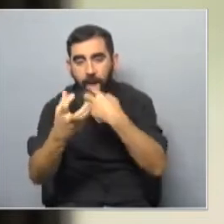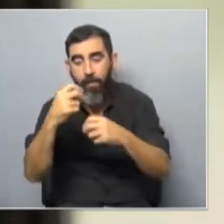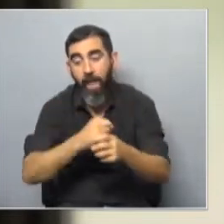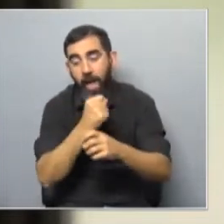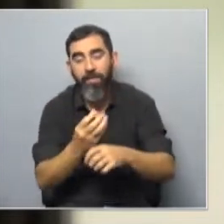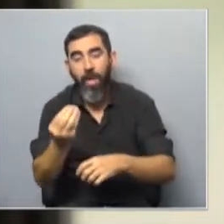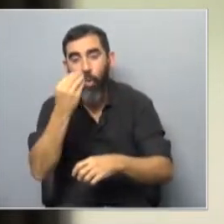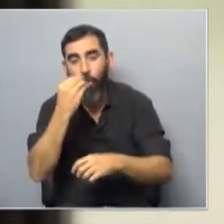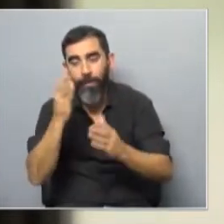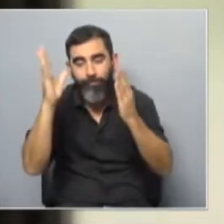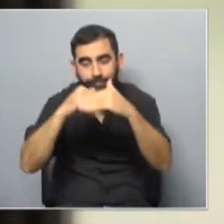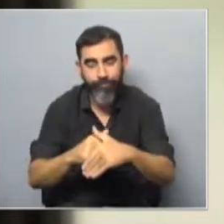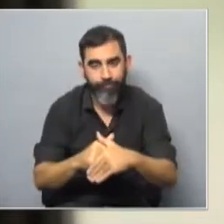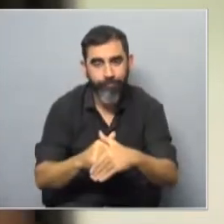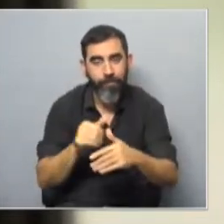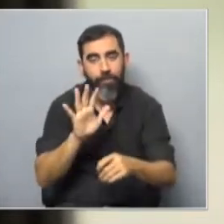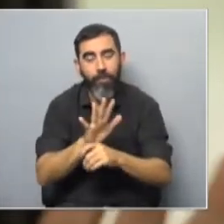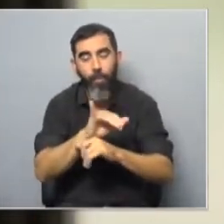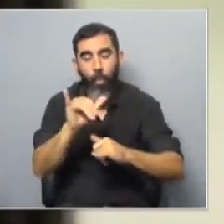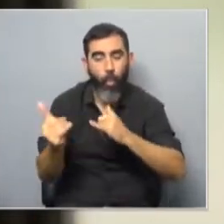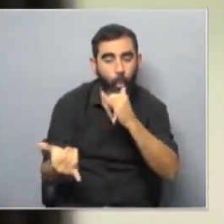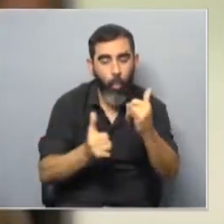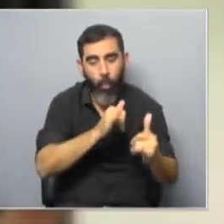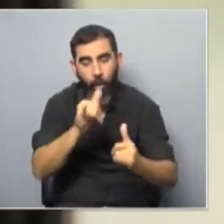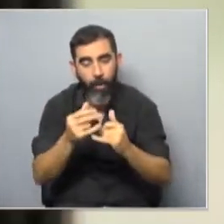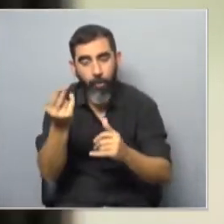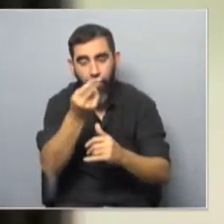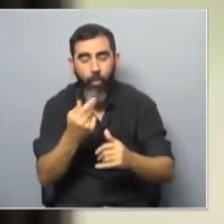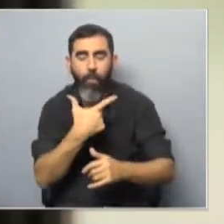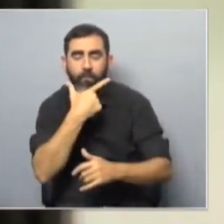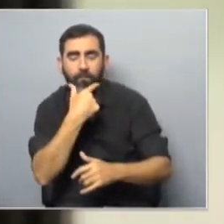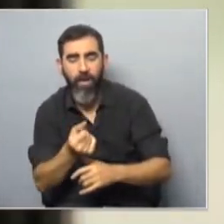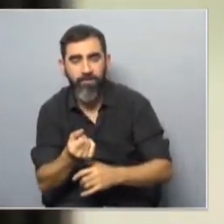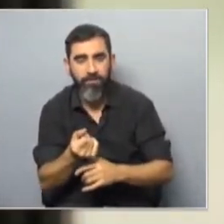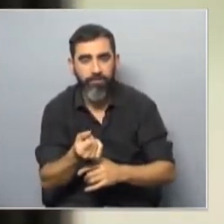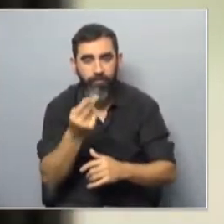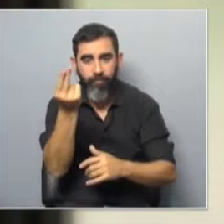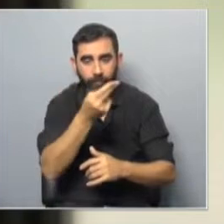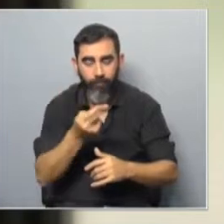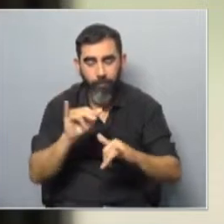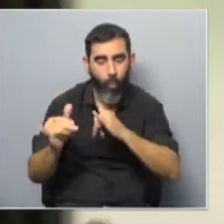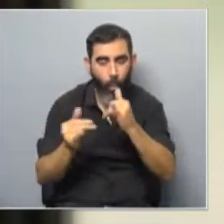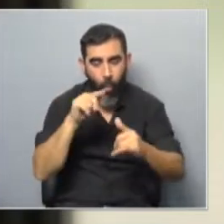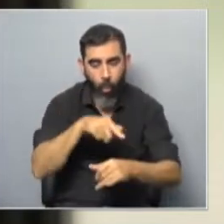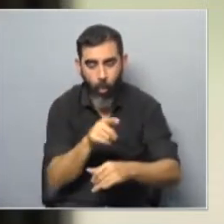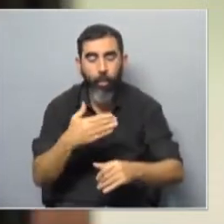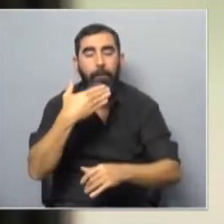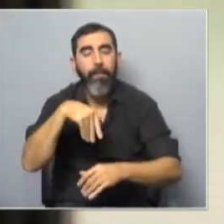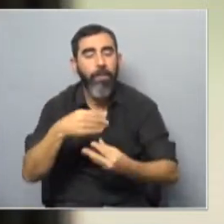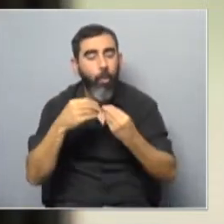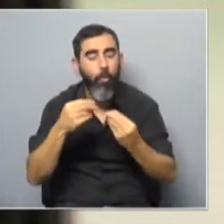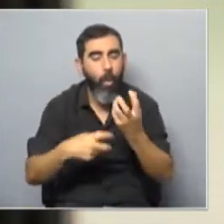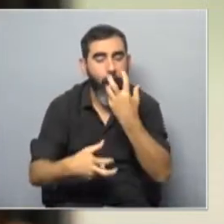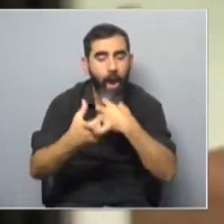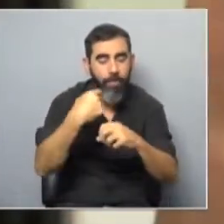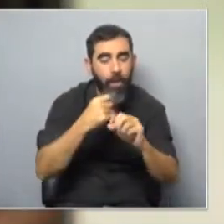comida. Entonces, bueno, como un poco jugando con el concepto, a través de un dibujo sencillo y de un jueguito de laberinto, puedo entender cómo la cadena